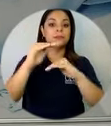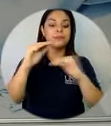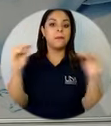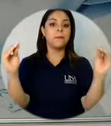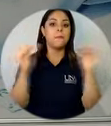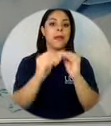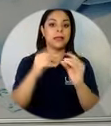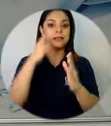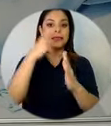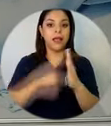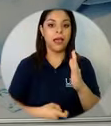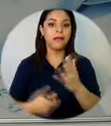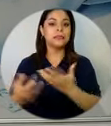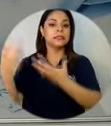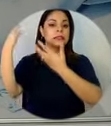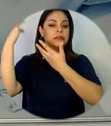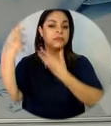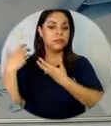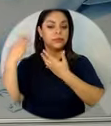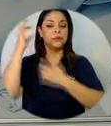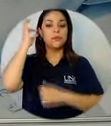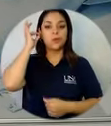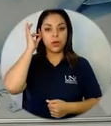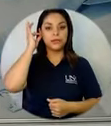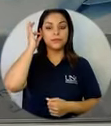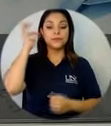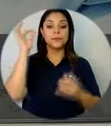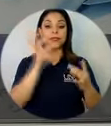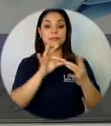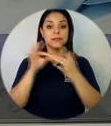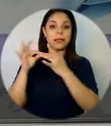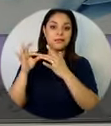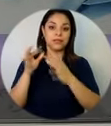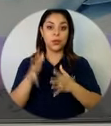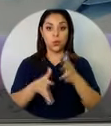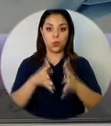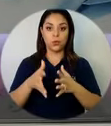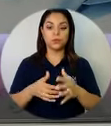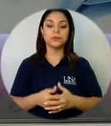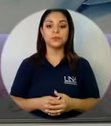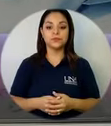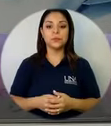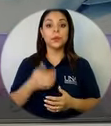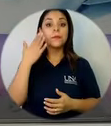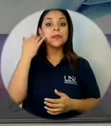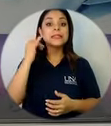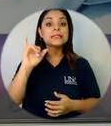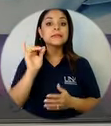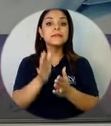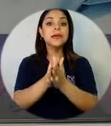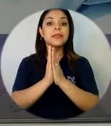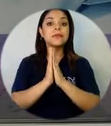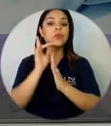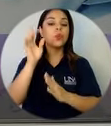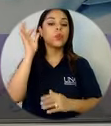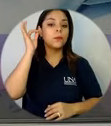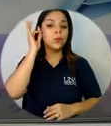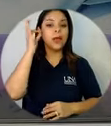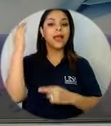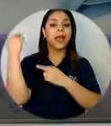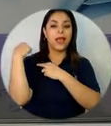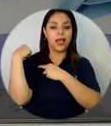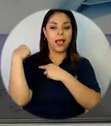limitaciones se vienen a agravar y se vienen a recargar sobre las mujeres, especialmente el cuidado. Porque si le pedimos a una